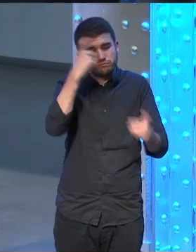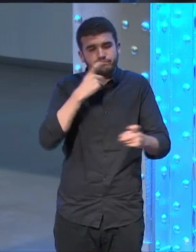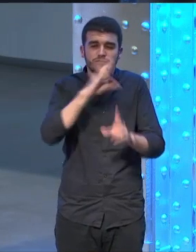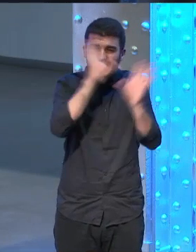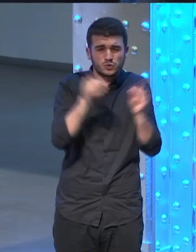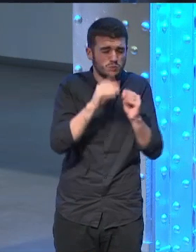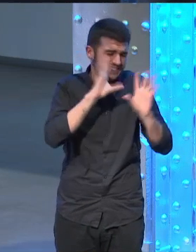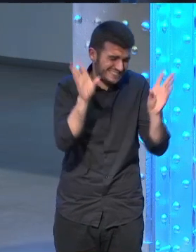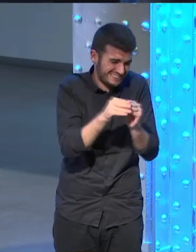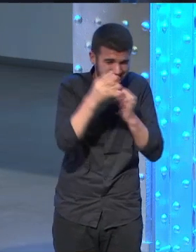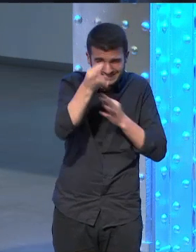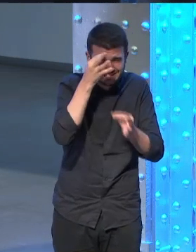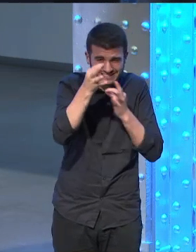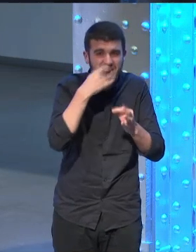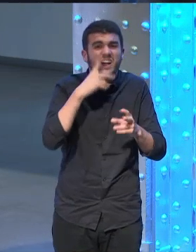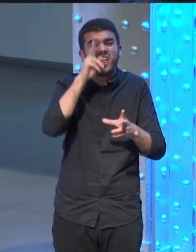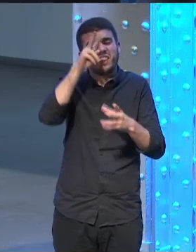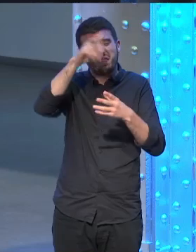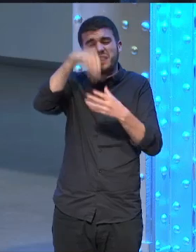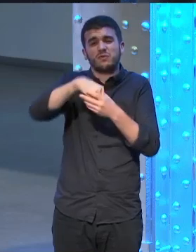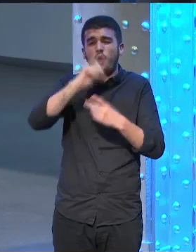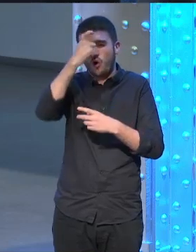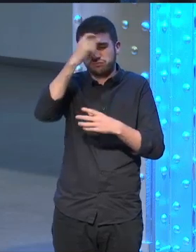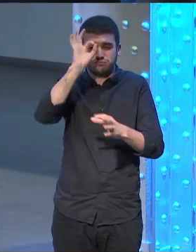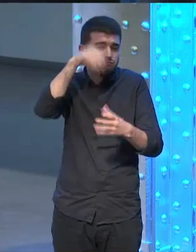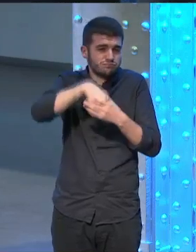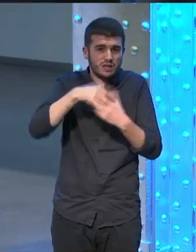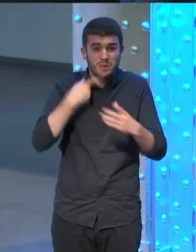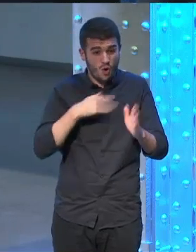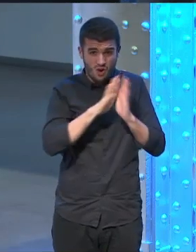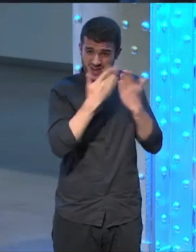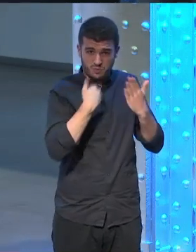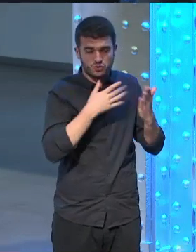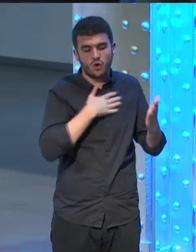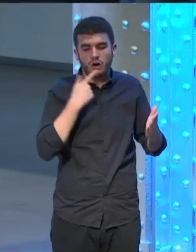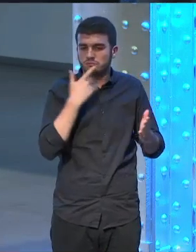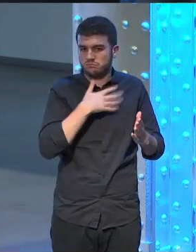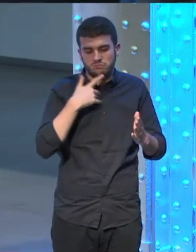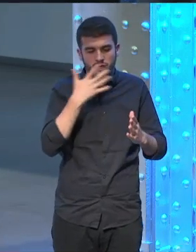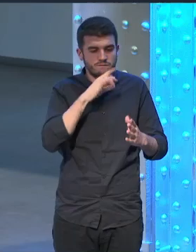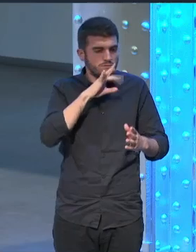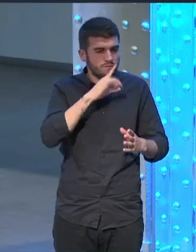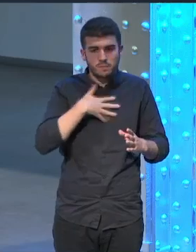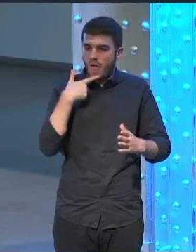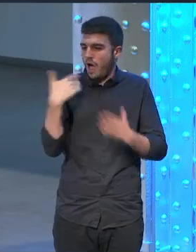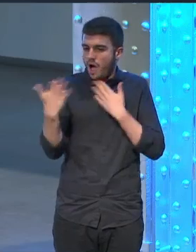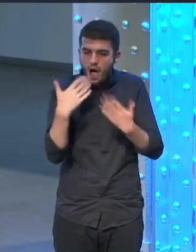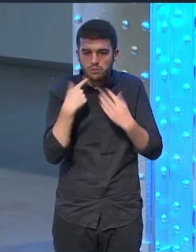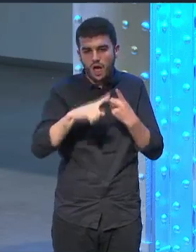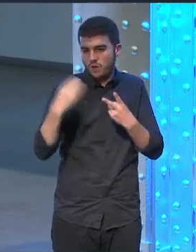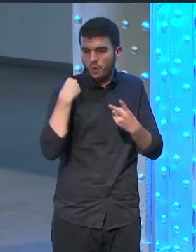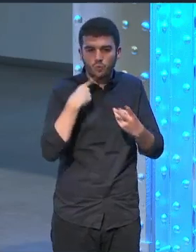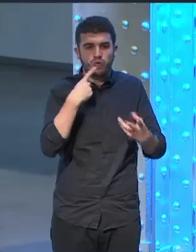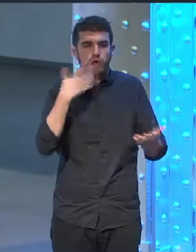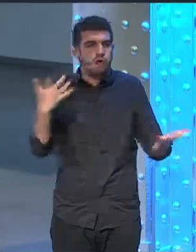muy resumido del contenido, de algunos aspectos del libro. Estaré encantada de discutir más, de que me pregunten.